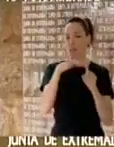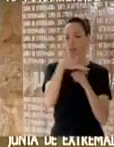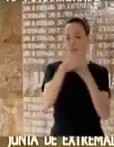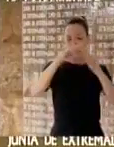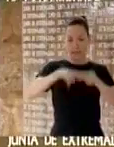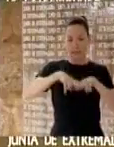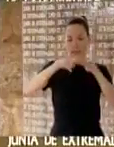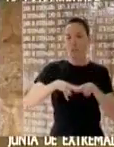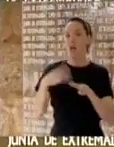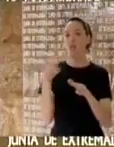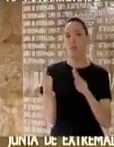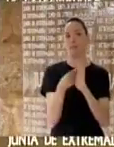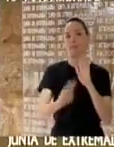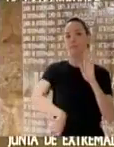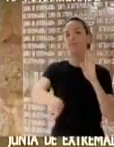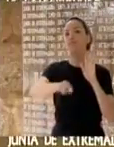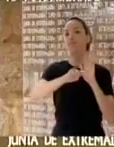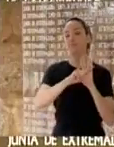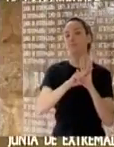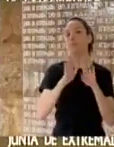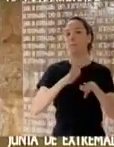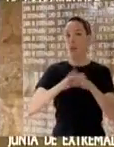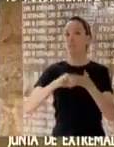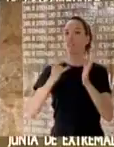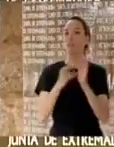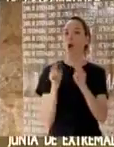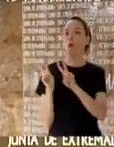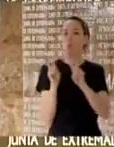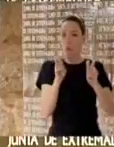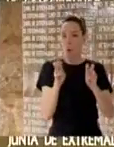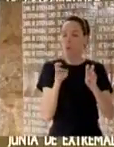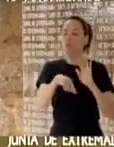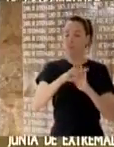de incorporar al sistema de financiación autonómica.